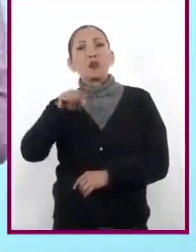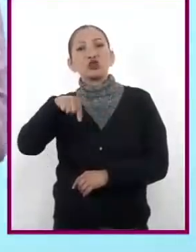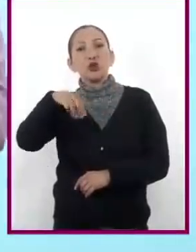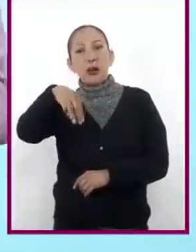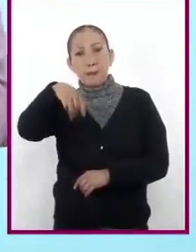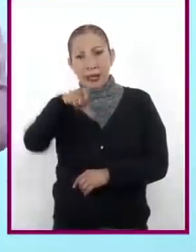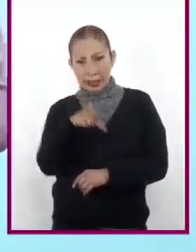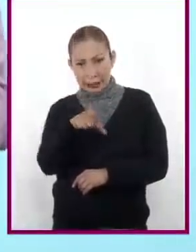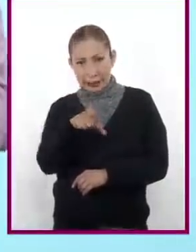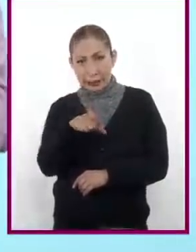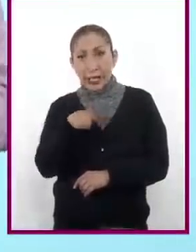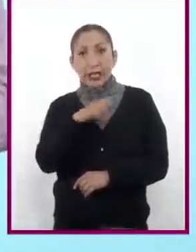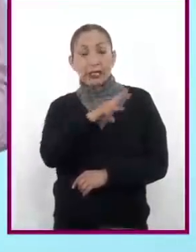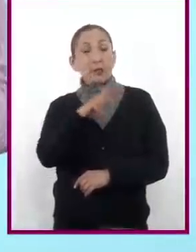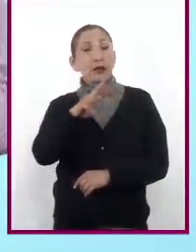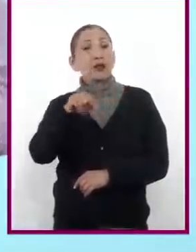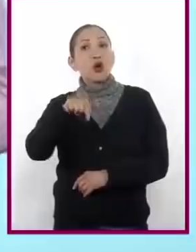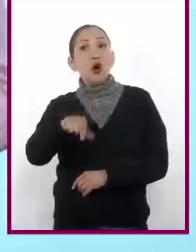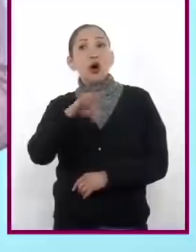www.inali.gov.mx y